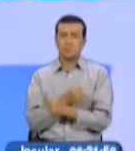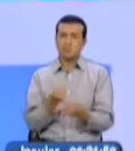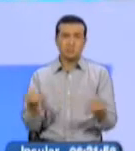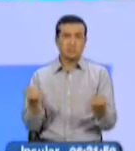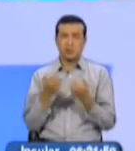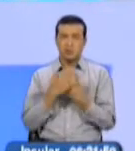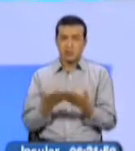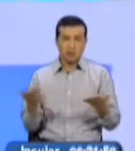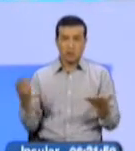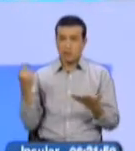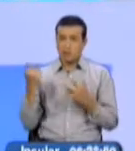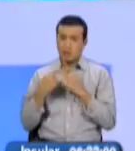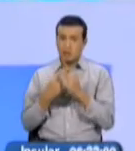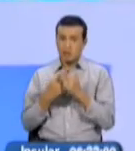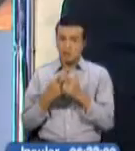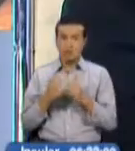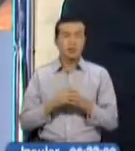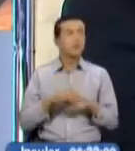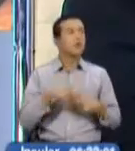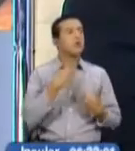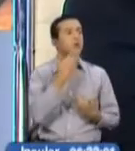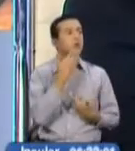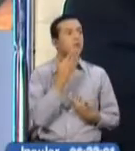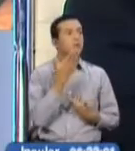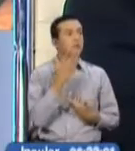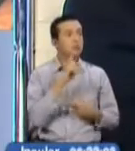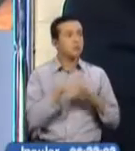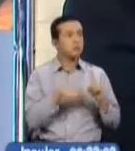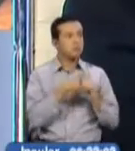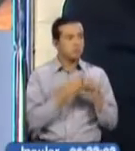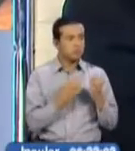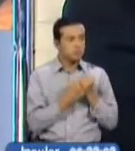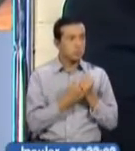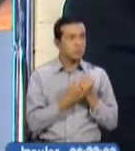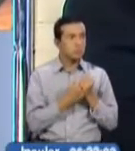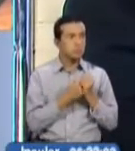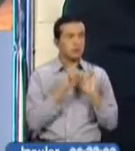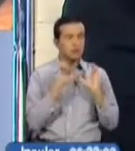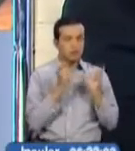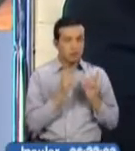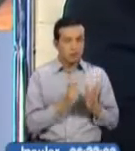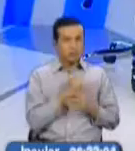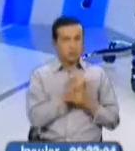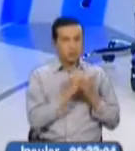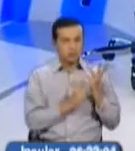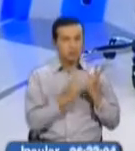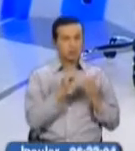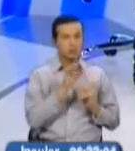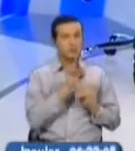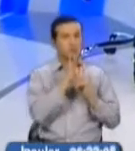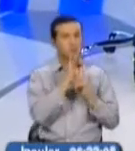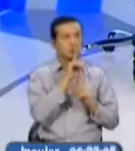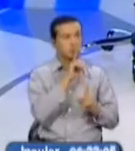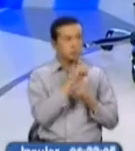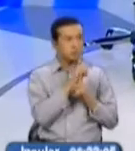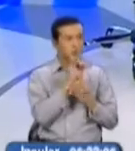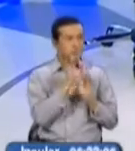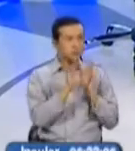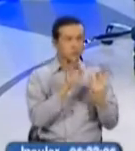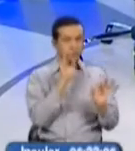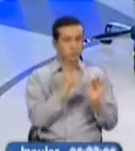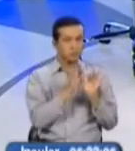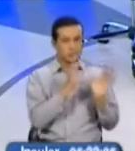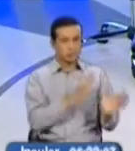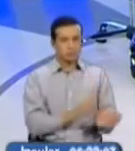a este tipo de crédito como asegurar que el acompañamiento a través de estas incubadoras sea el especializado el oportuno y